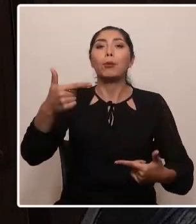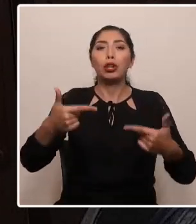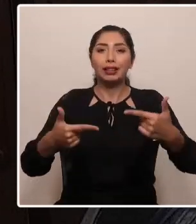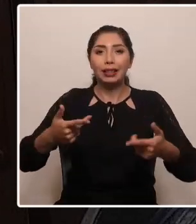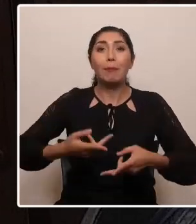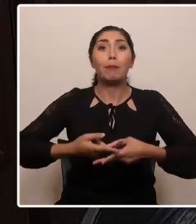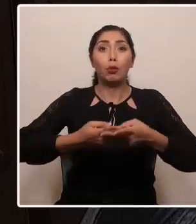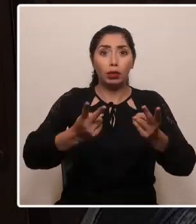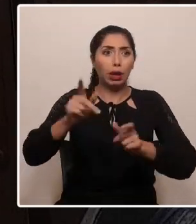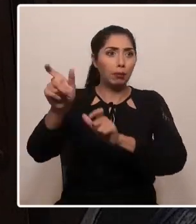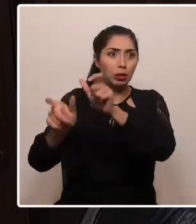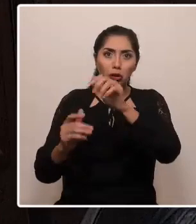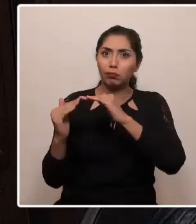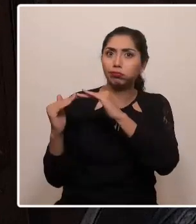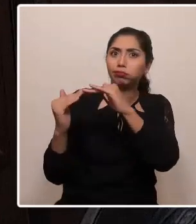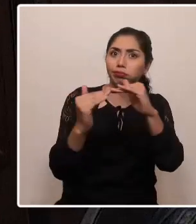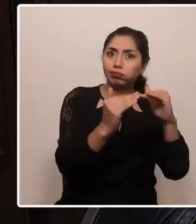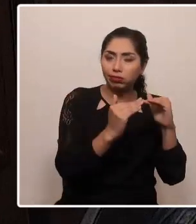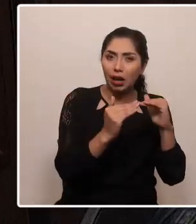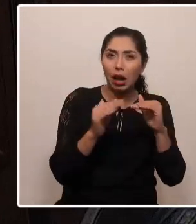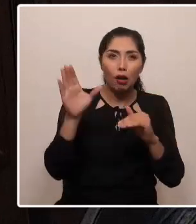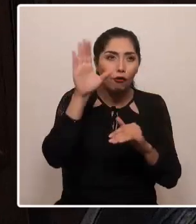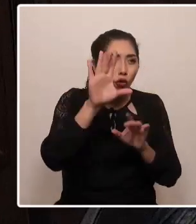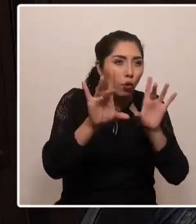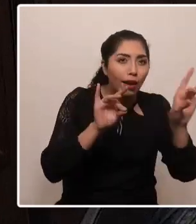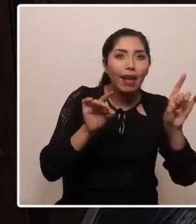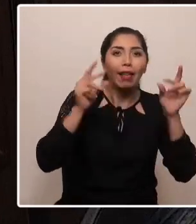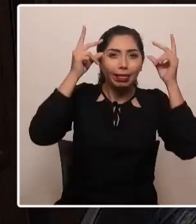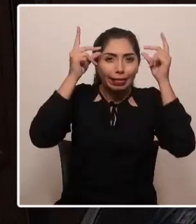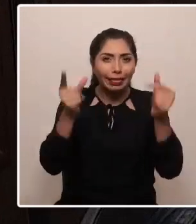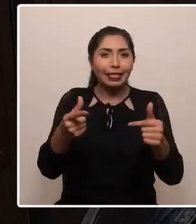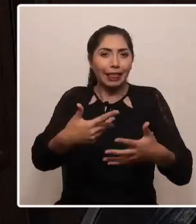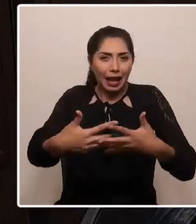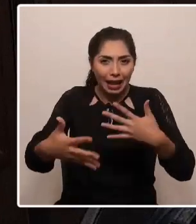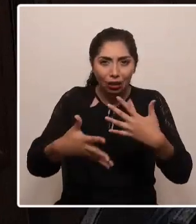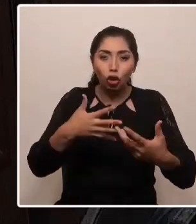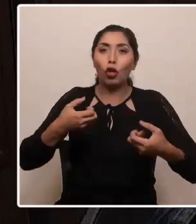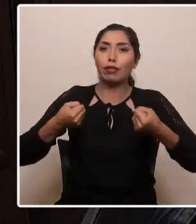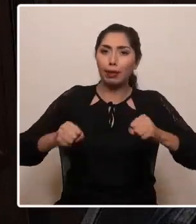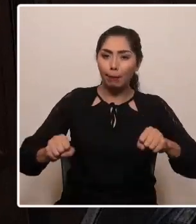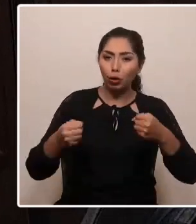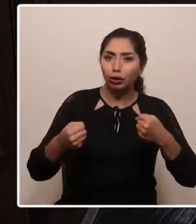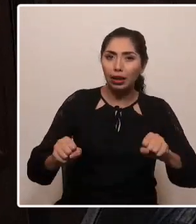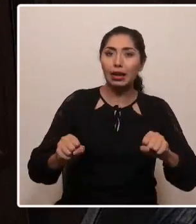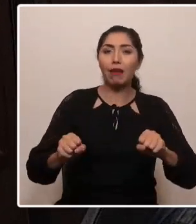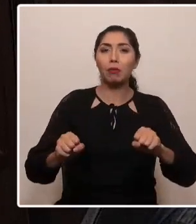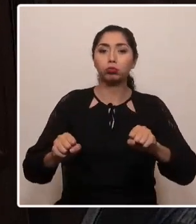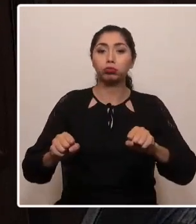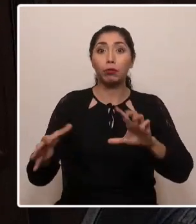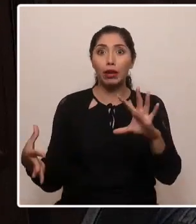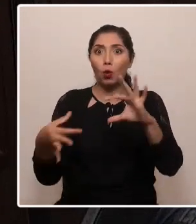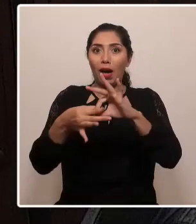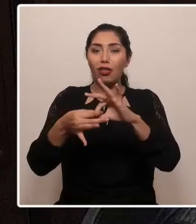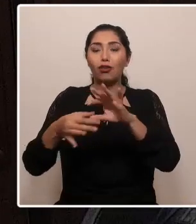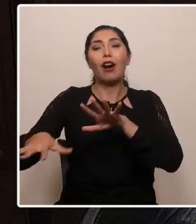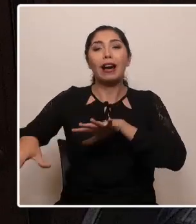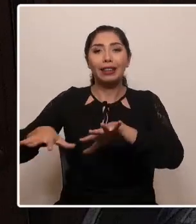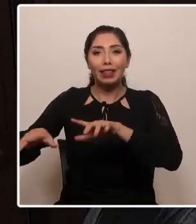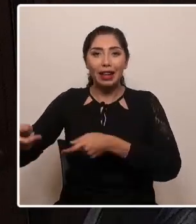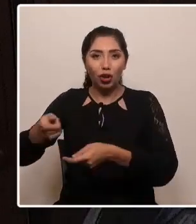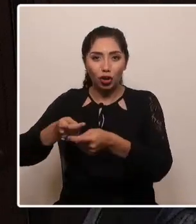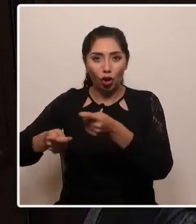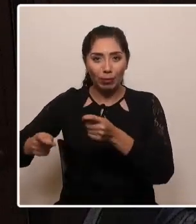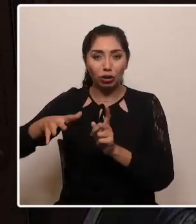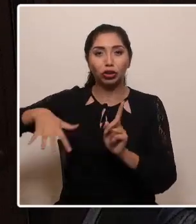igualitaria en la búsqueda de talentos deportivos, la gestión del deporte profesional como actividad económica, social, cultural y también de